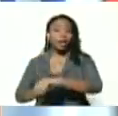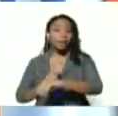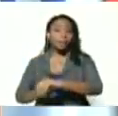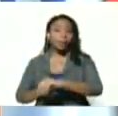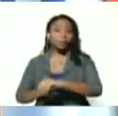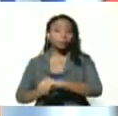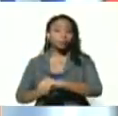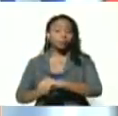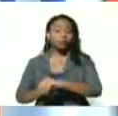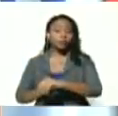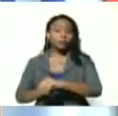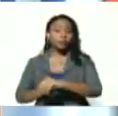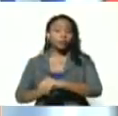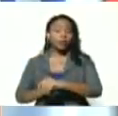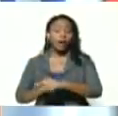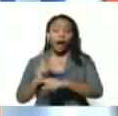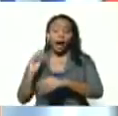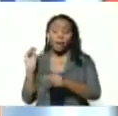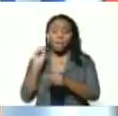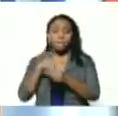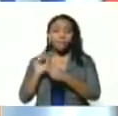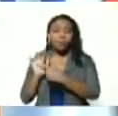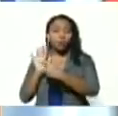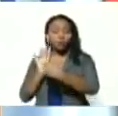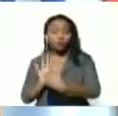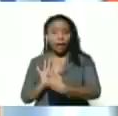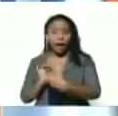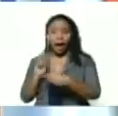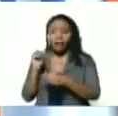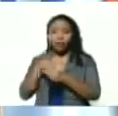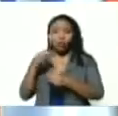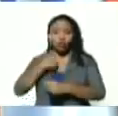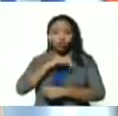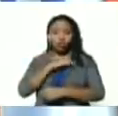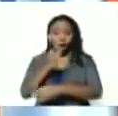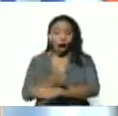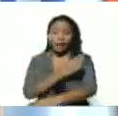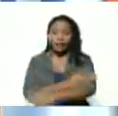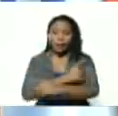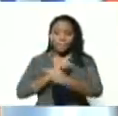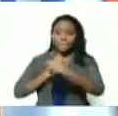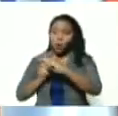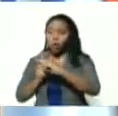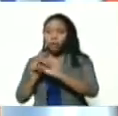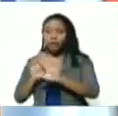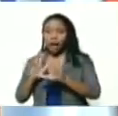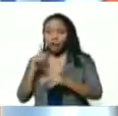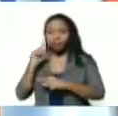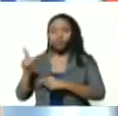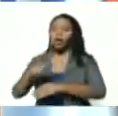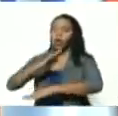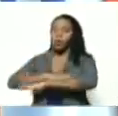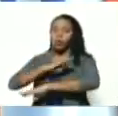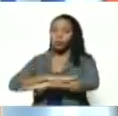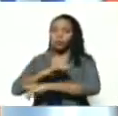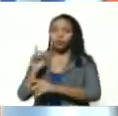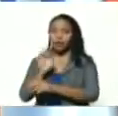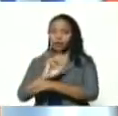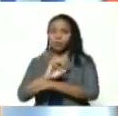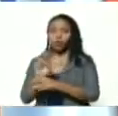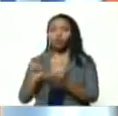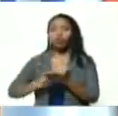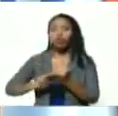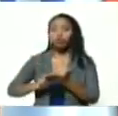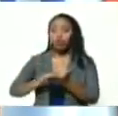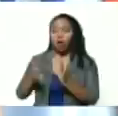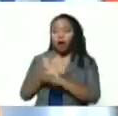reseñar que dentro de eso hemos actuado de forma ejemplar para